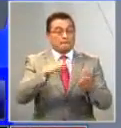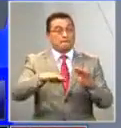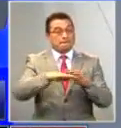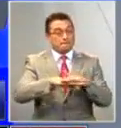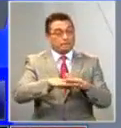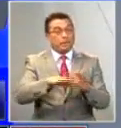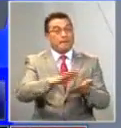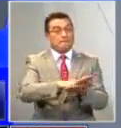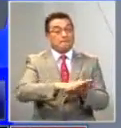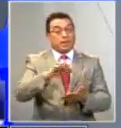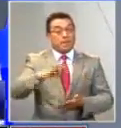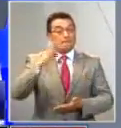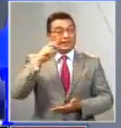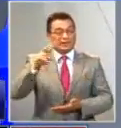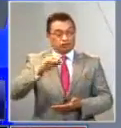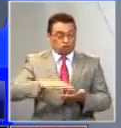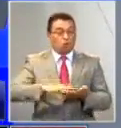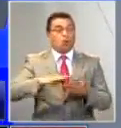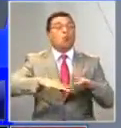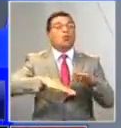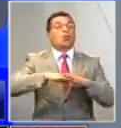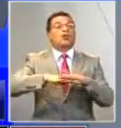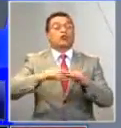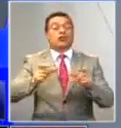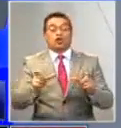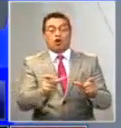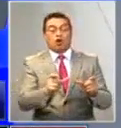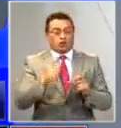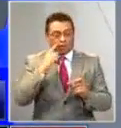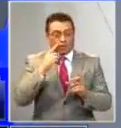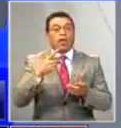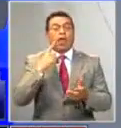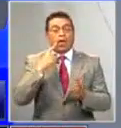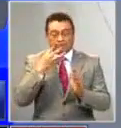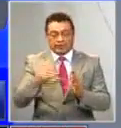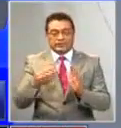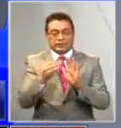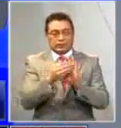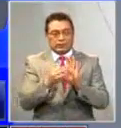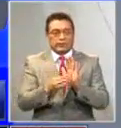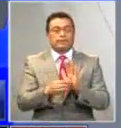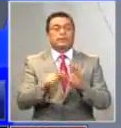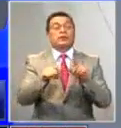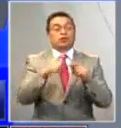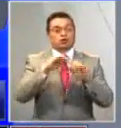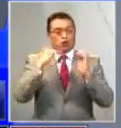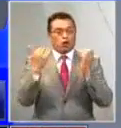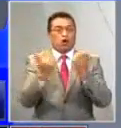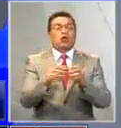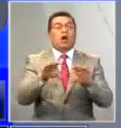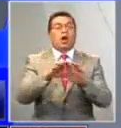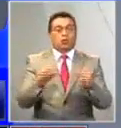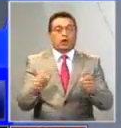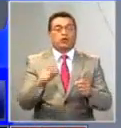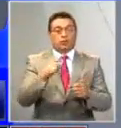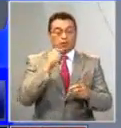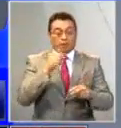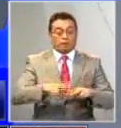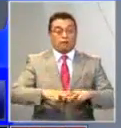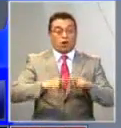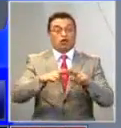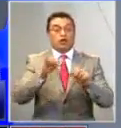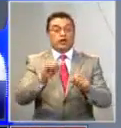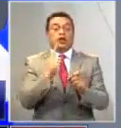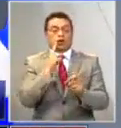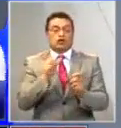que es uno de los temas que se discute, y establece los controles adecuados. Yo creo que hay dos temas que estamos todos de acuerdo, que es el fondo de contingencia y los controles adecuados. Hay